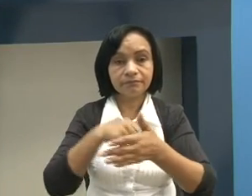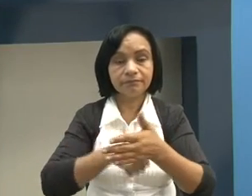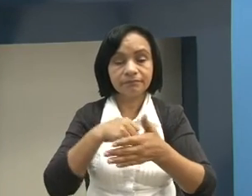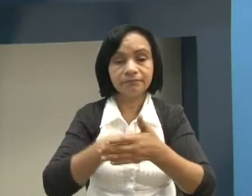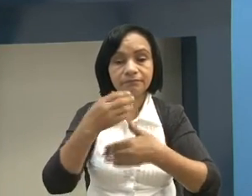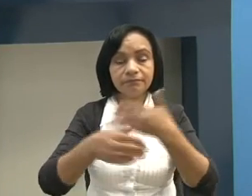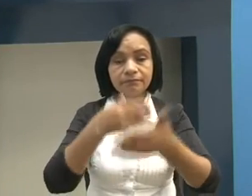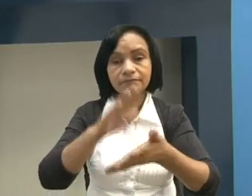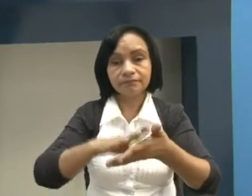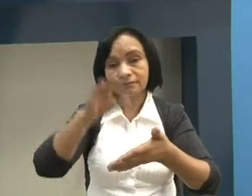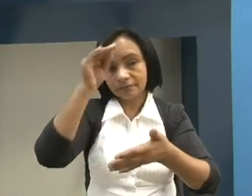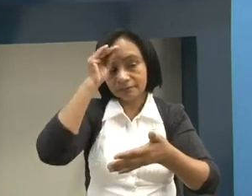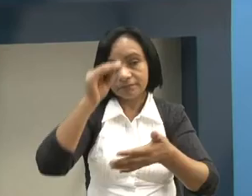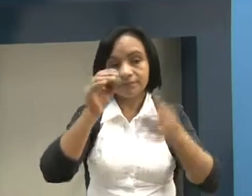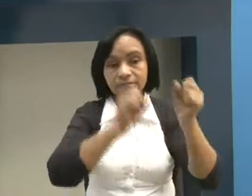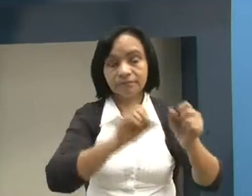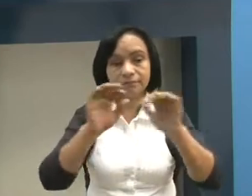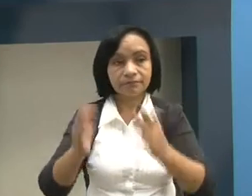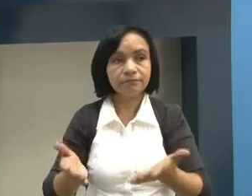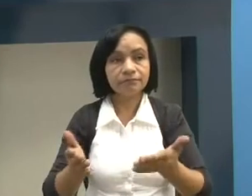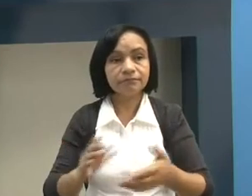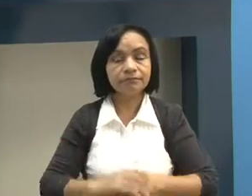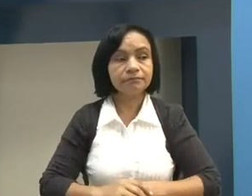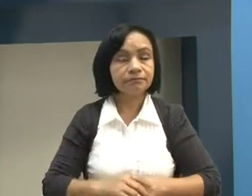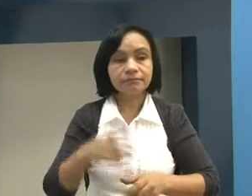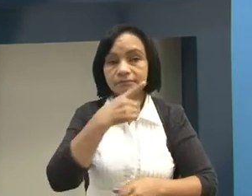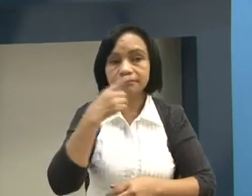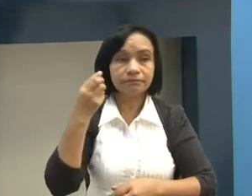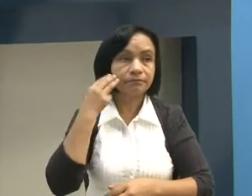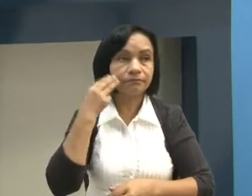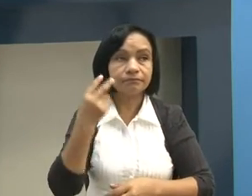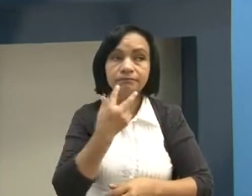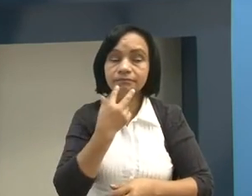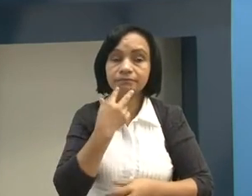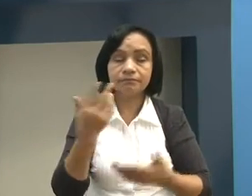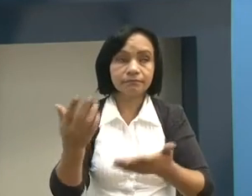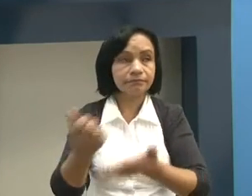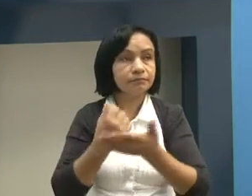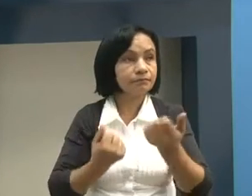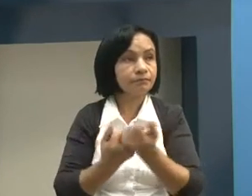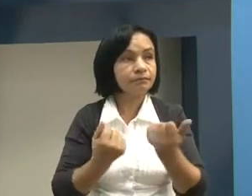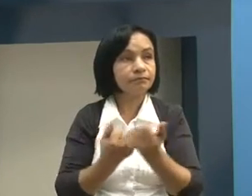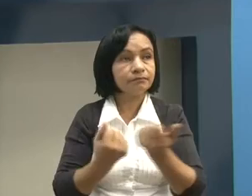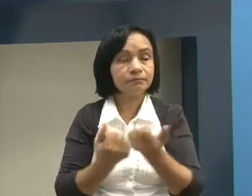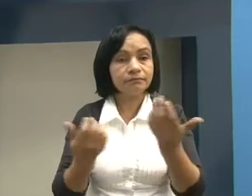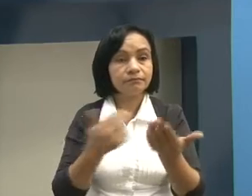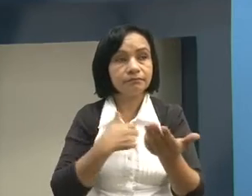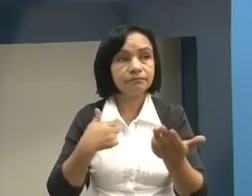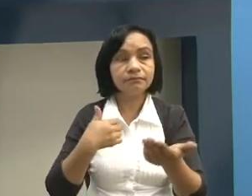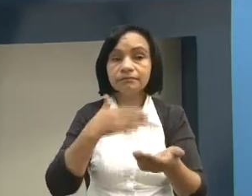ese proceso de aprendizaje en los muchachos y las muchachas. Si el padre o la madre no nos apoya, no nos respalda, muy difícilmente nosotros